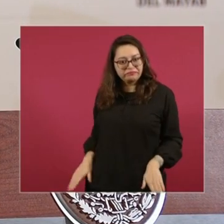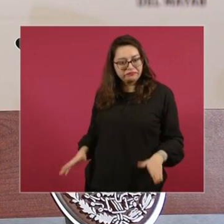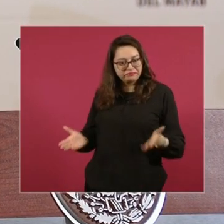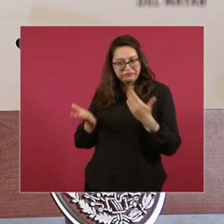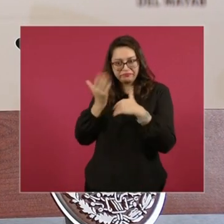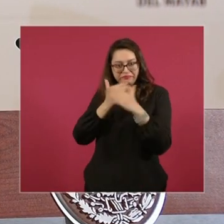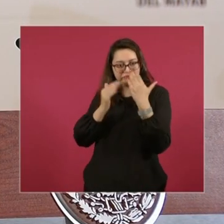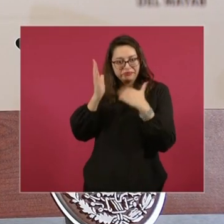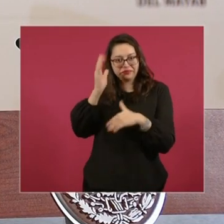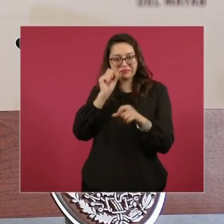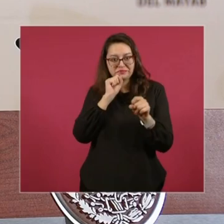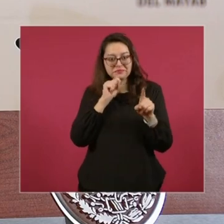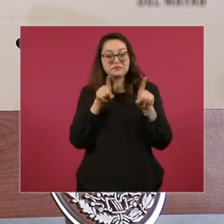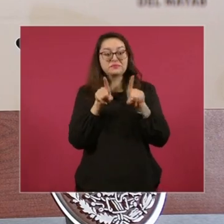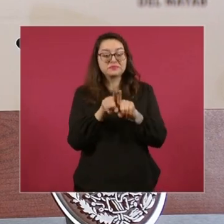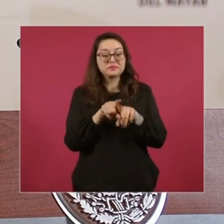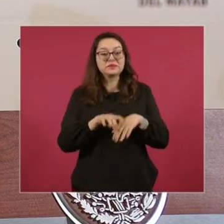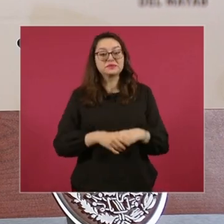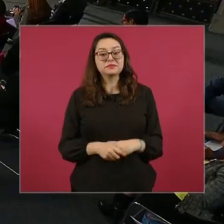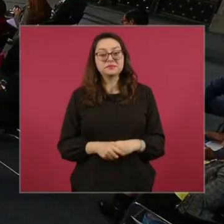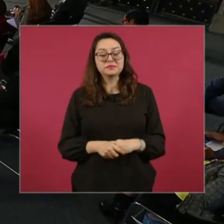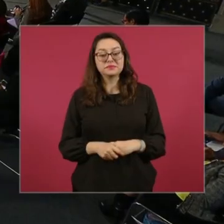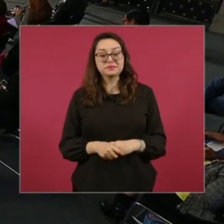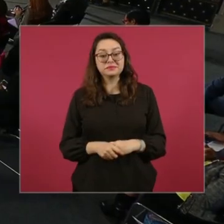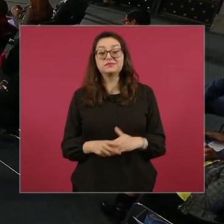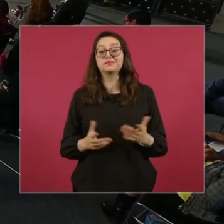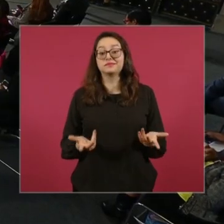Ese es el planteamiento. Entonces, el escritor